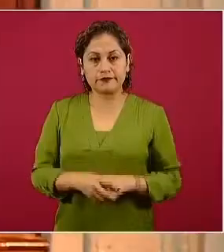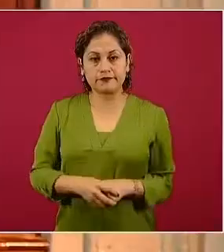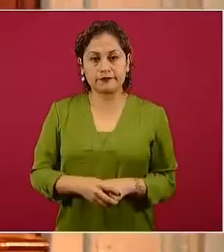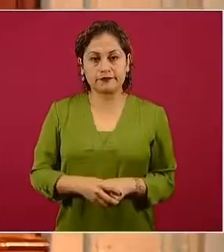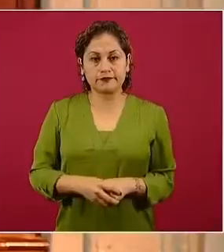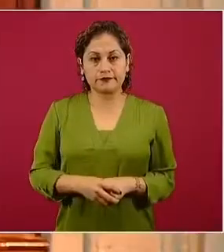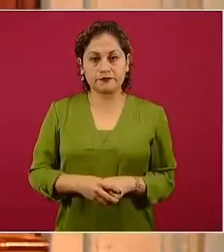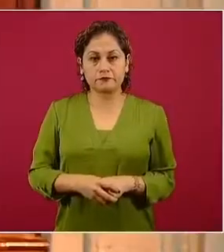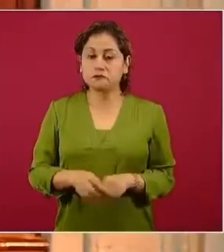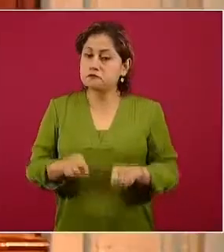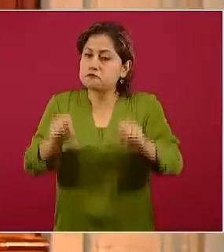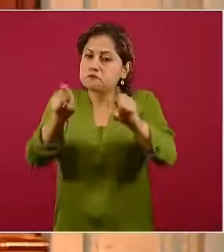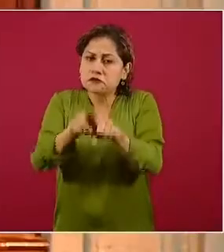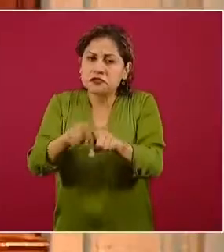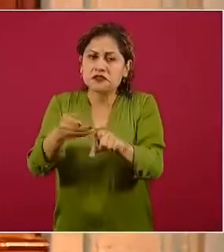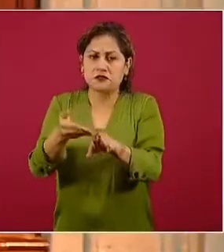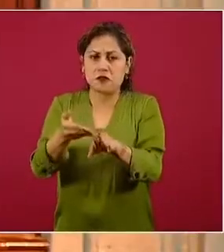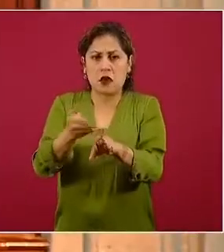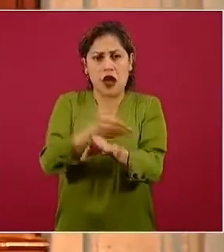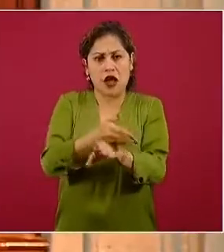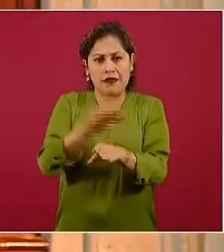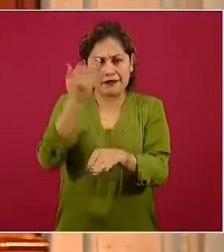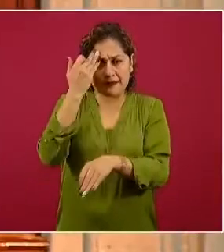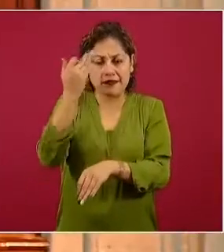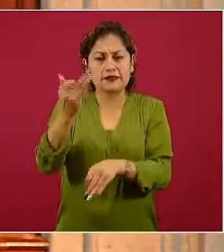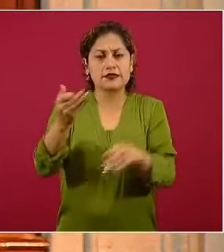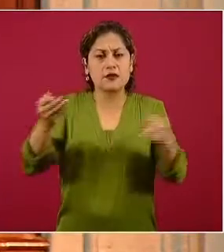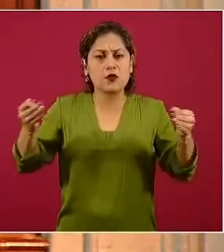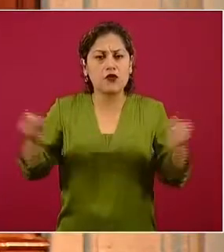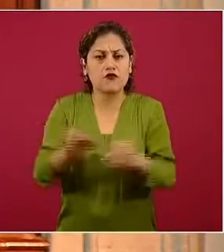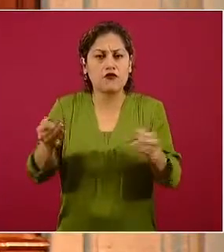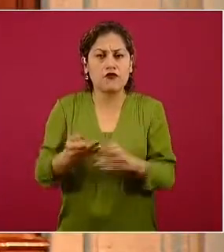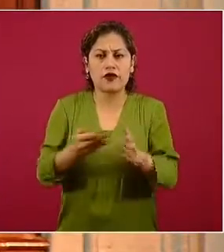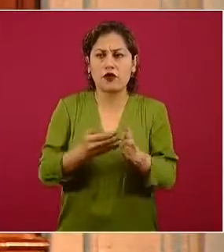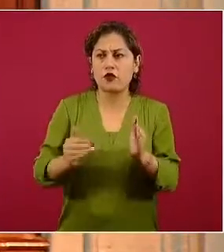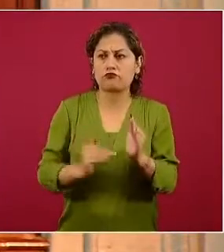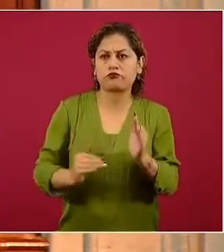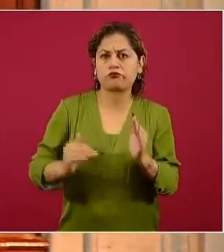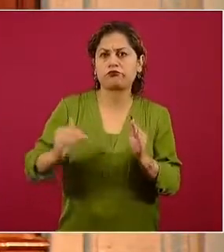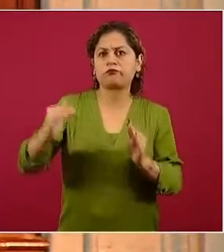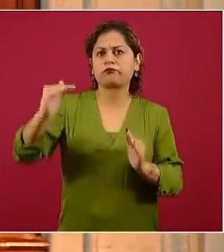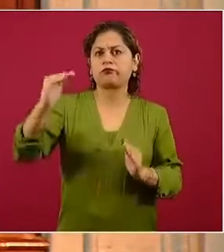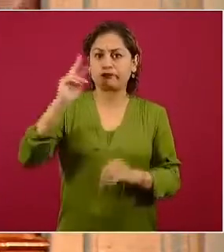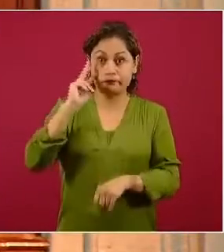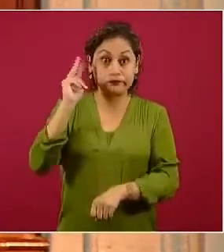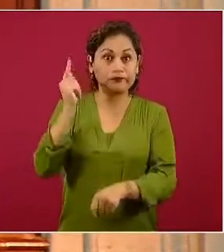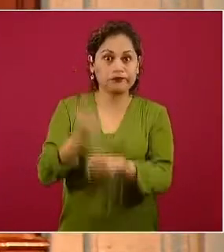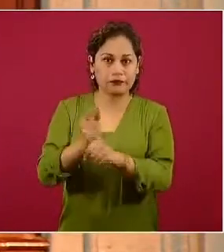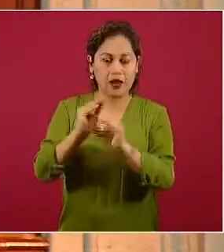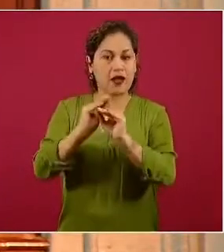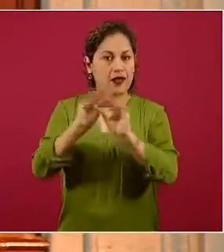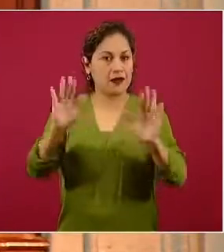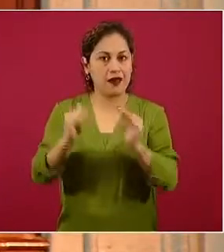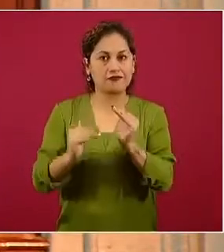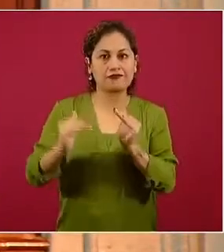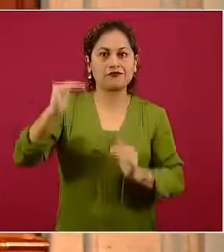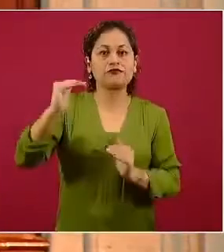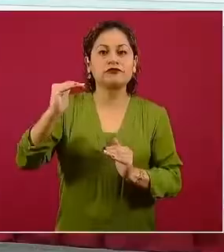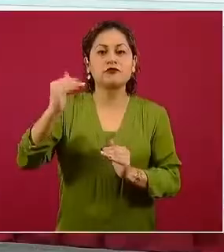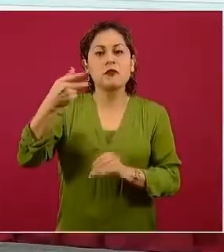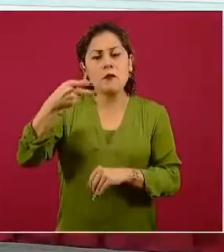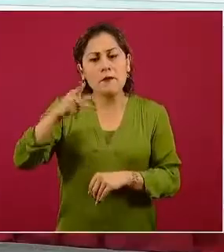inició la temporada invernal, ha tenido una tendencia ascendente bastante clara, aunque en las dos últimas